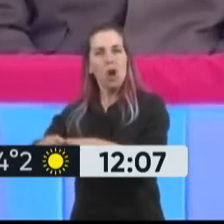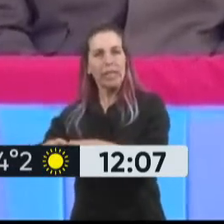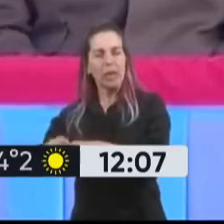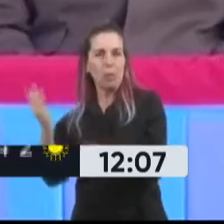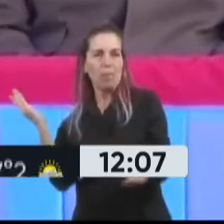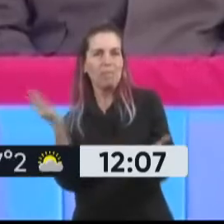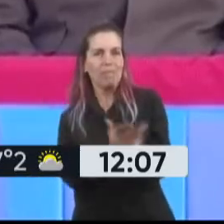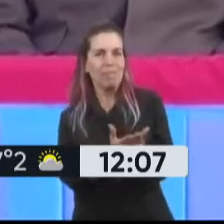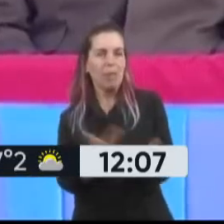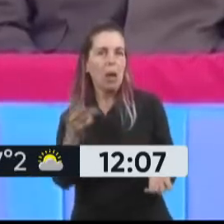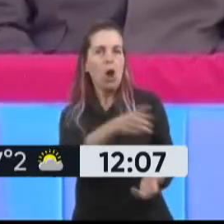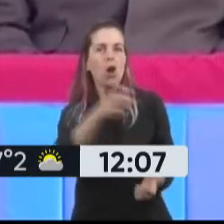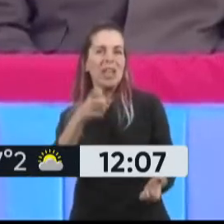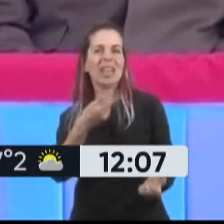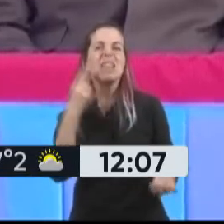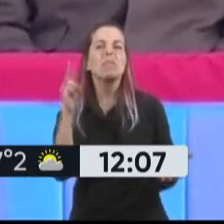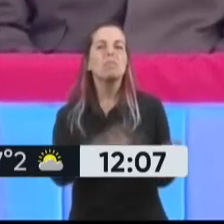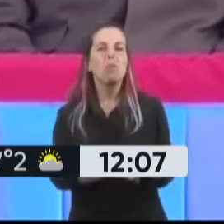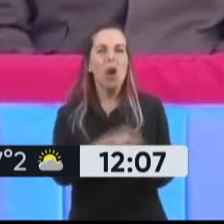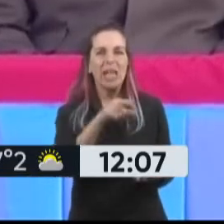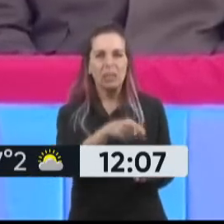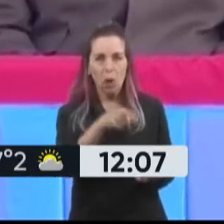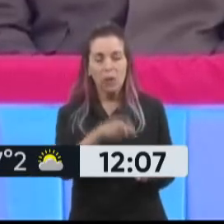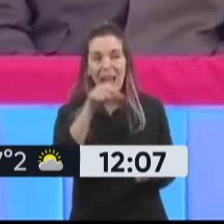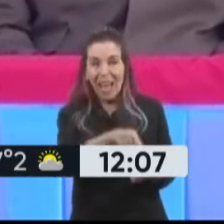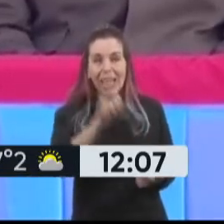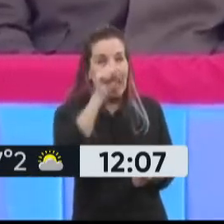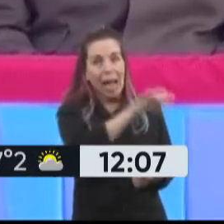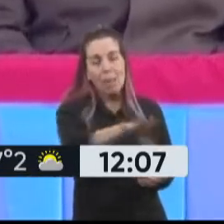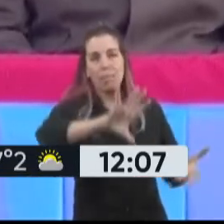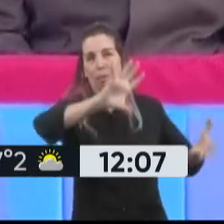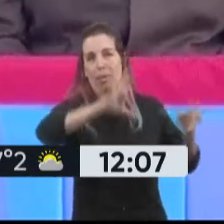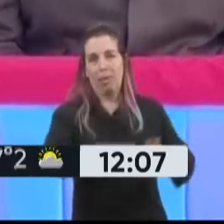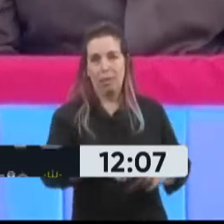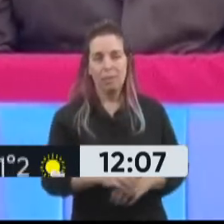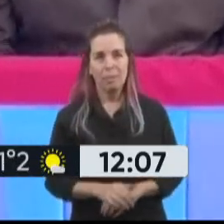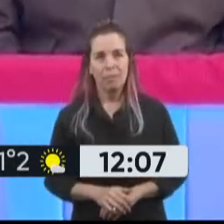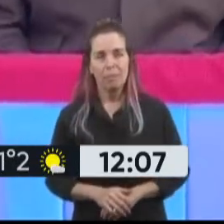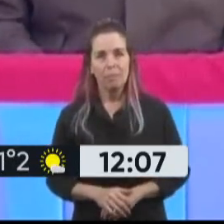abusando de la riqueza que generaba para financiar sus aventuras dirigistas.